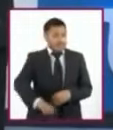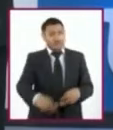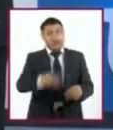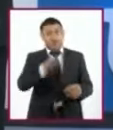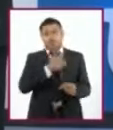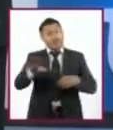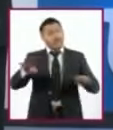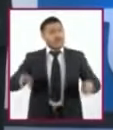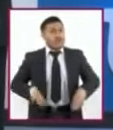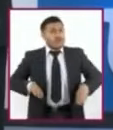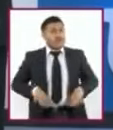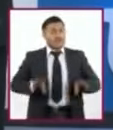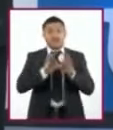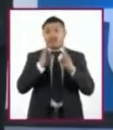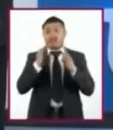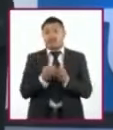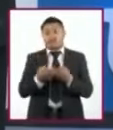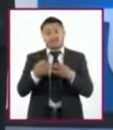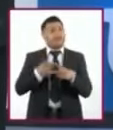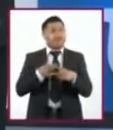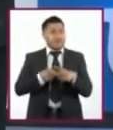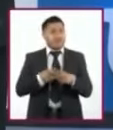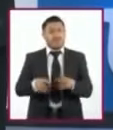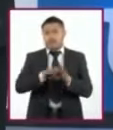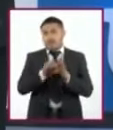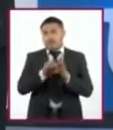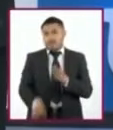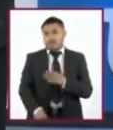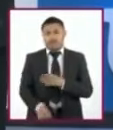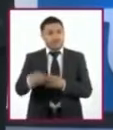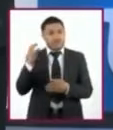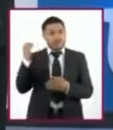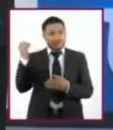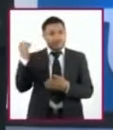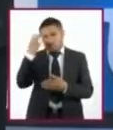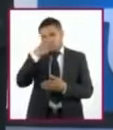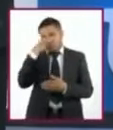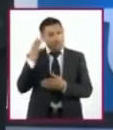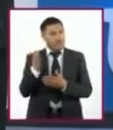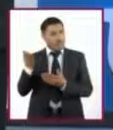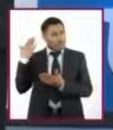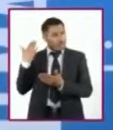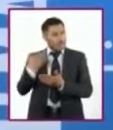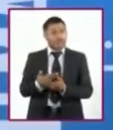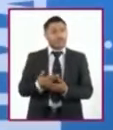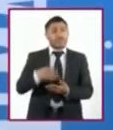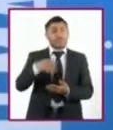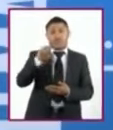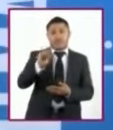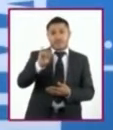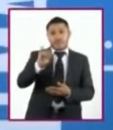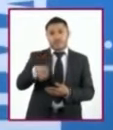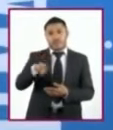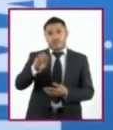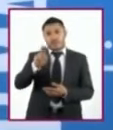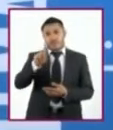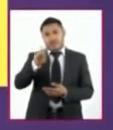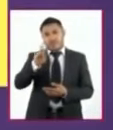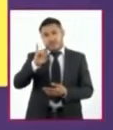de las figuras simétricas. Tomemos como ejemplo la foto anterior. ¿Será simétrica? ¿Qué es la